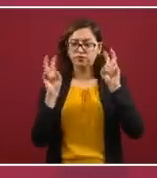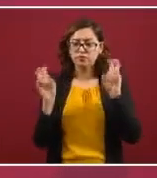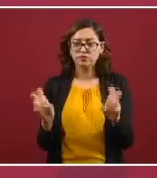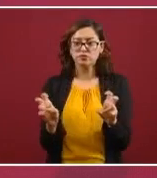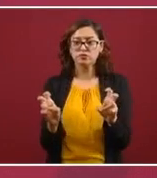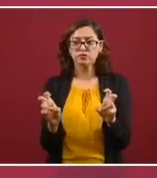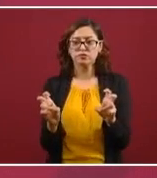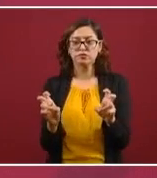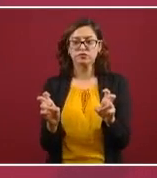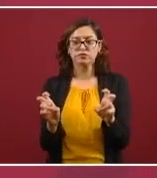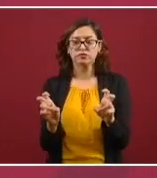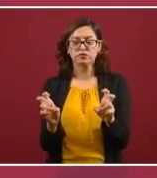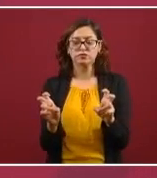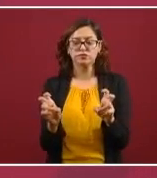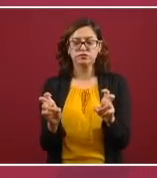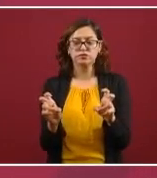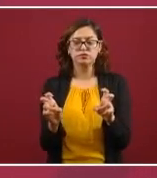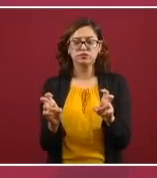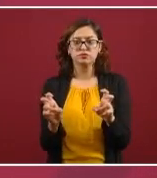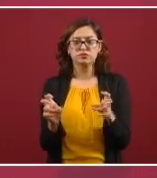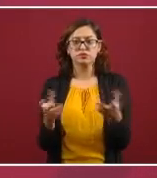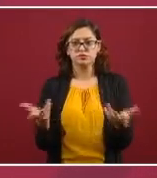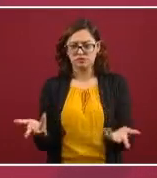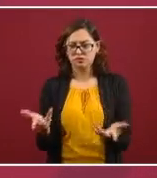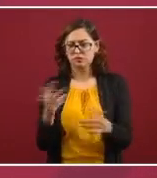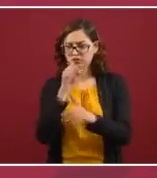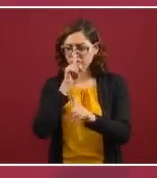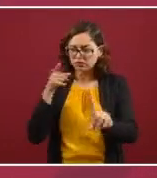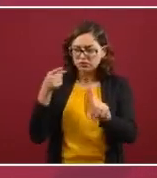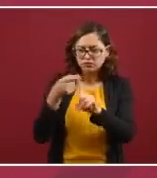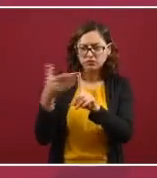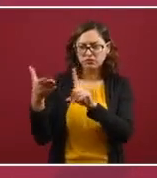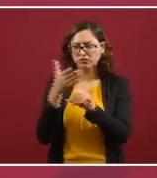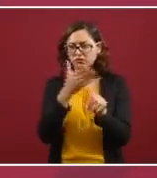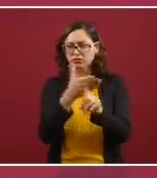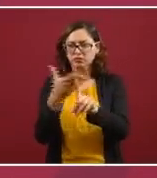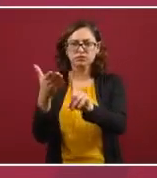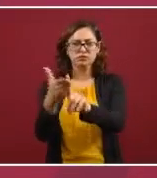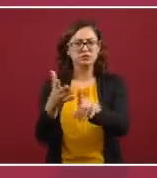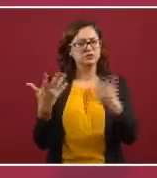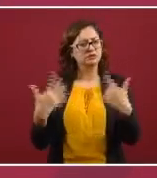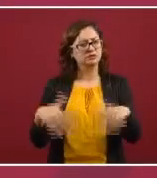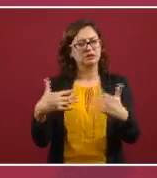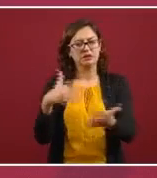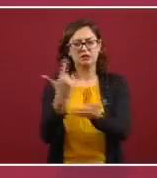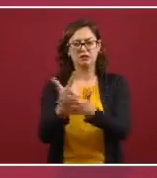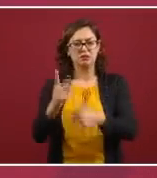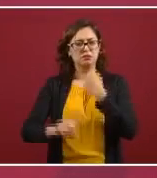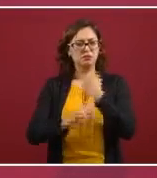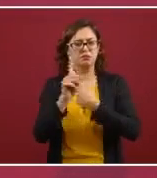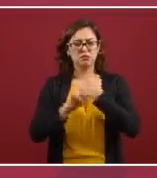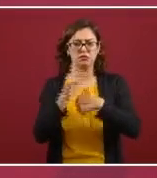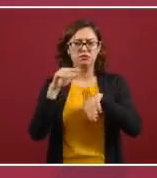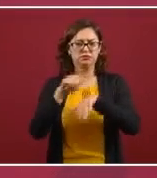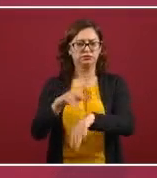el orientar, concientizar sobre el daño de las drogas.